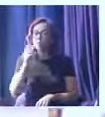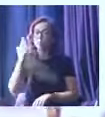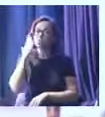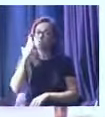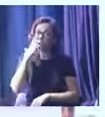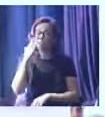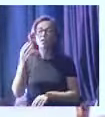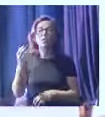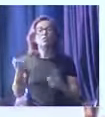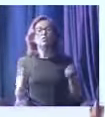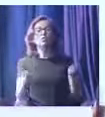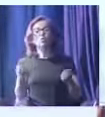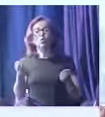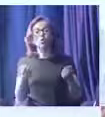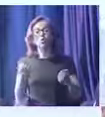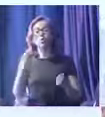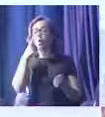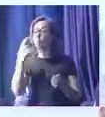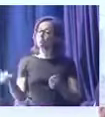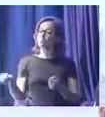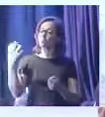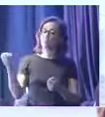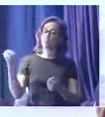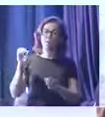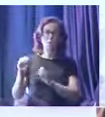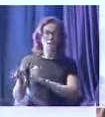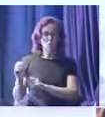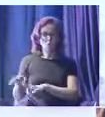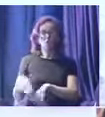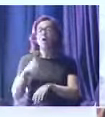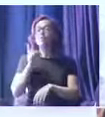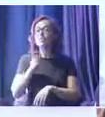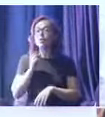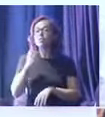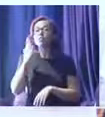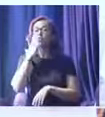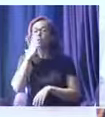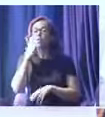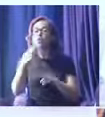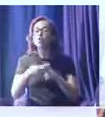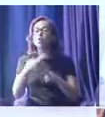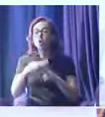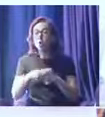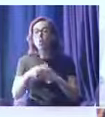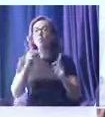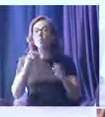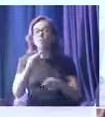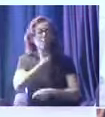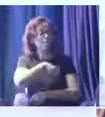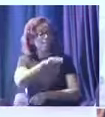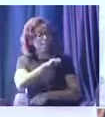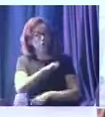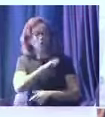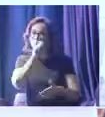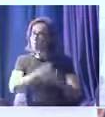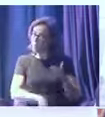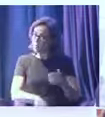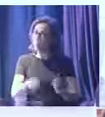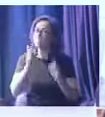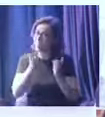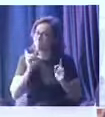del chofer del carro de basura, deberíamos saber el nombre de los que, también del inspector municipal que pone las